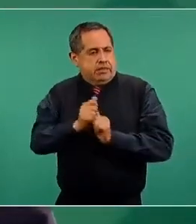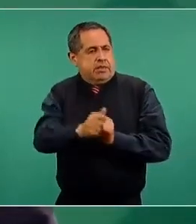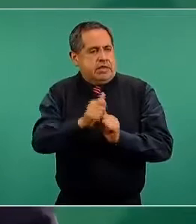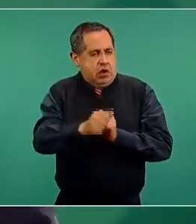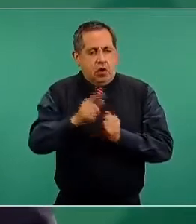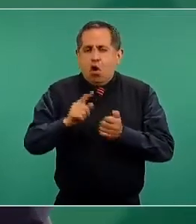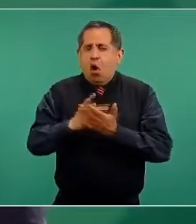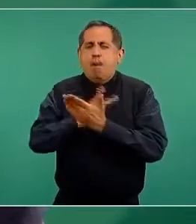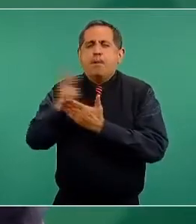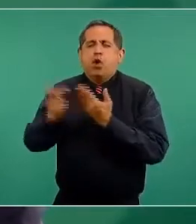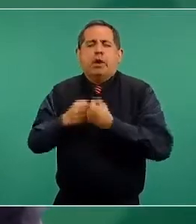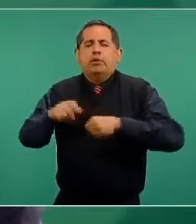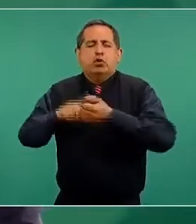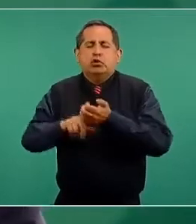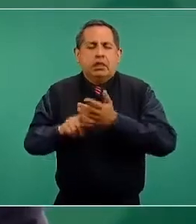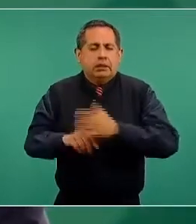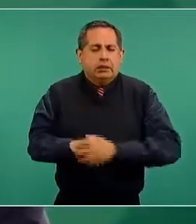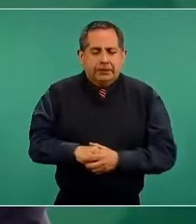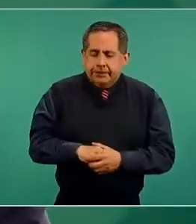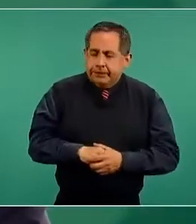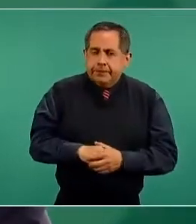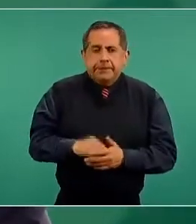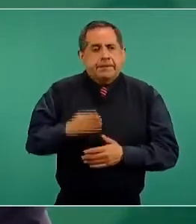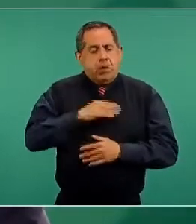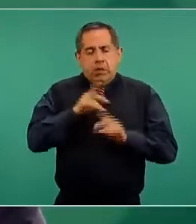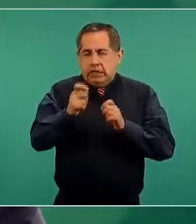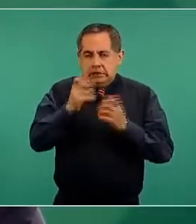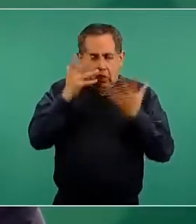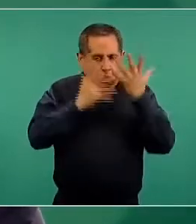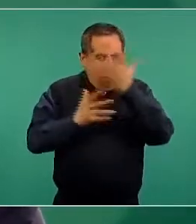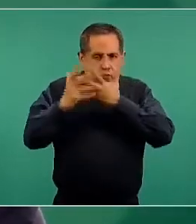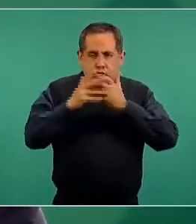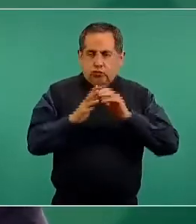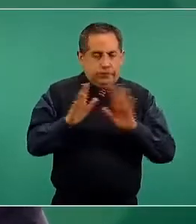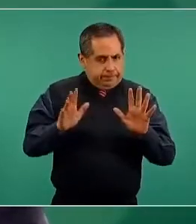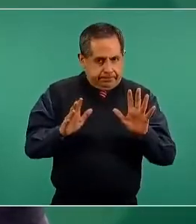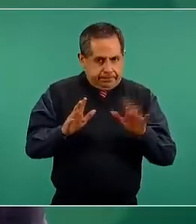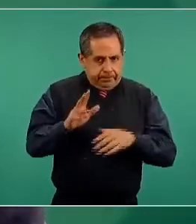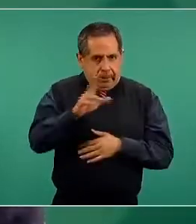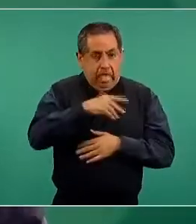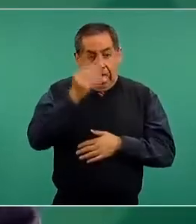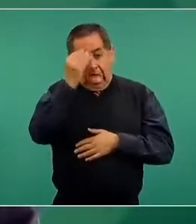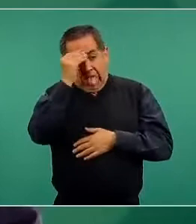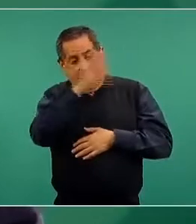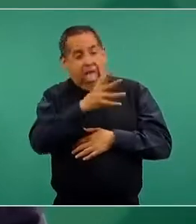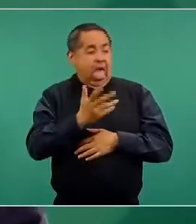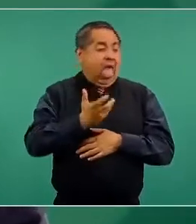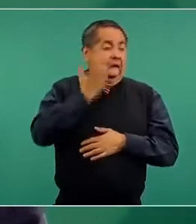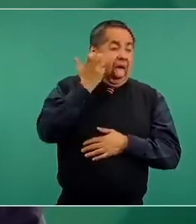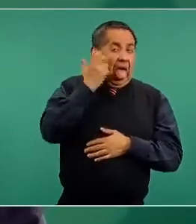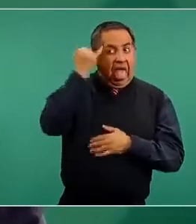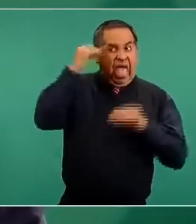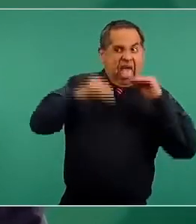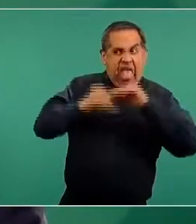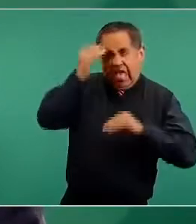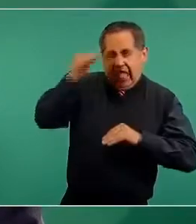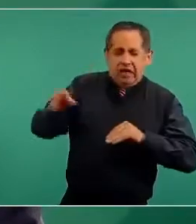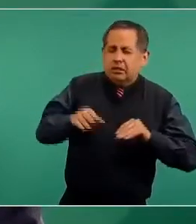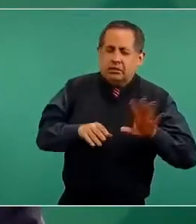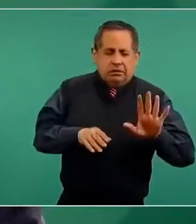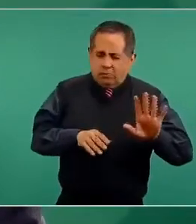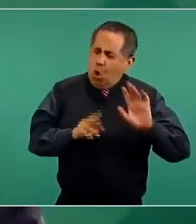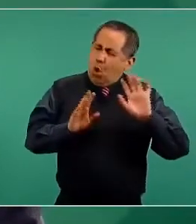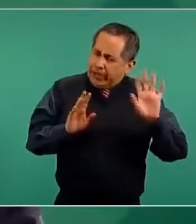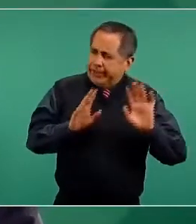los programas sociales. Qué bueno que esta confusión, no creo que sea malintencionada ni que sea una fabricación, pero indudablemente es